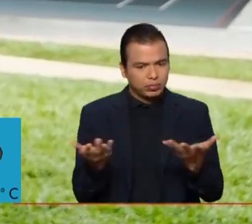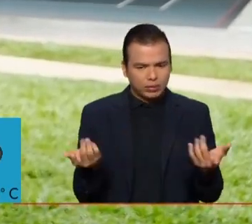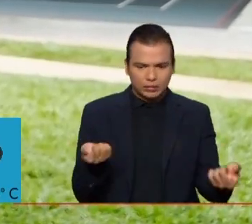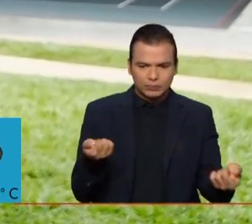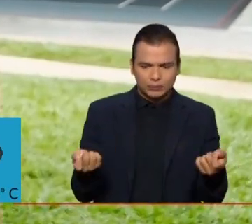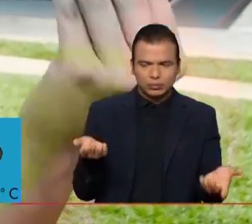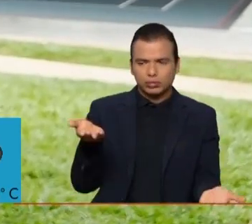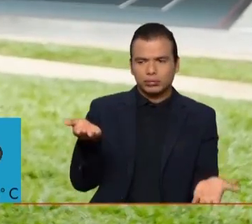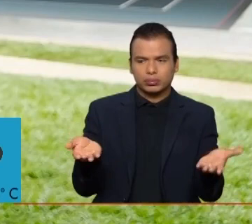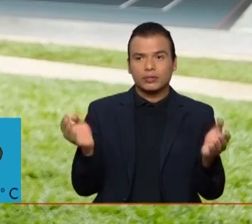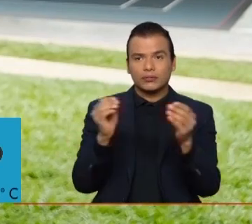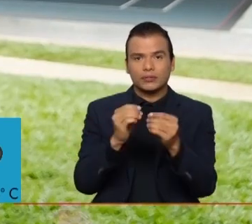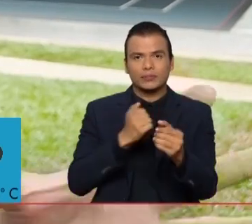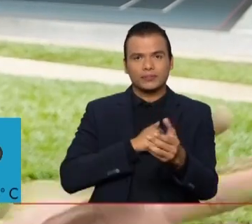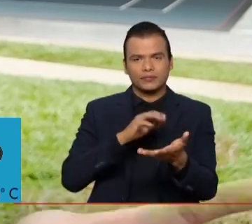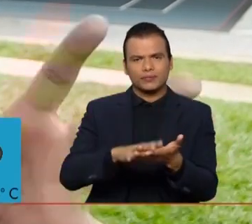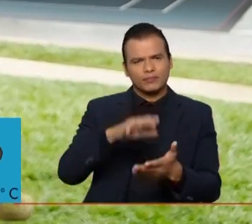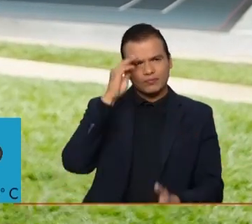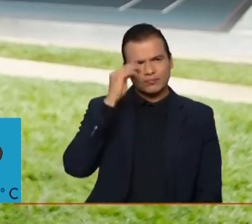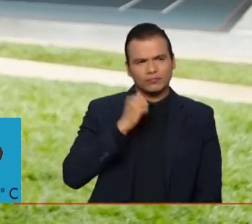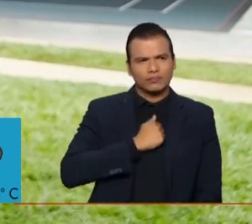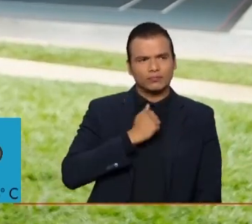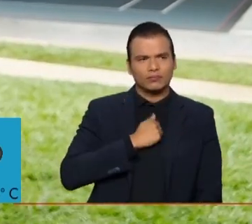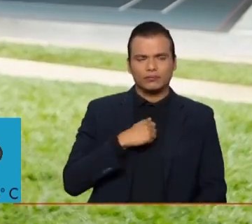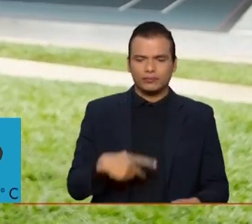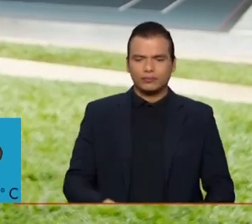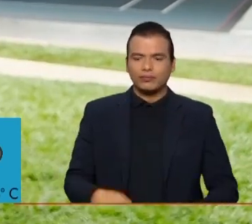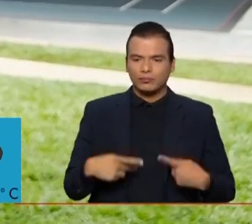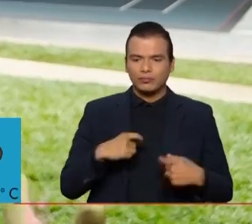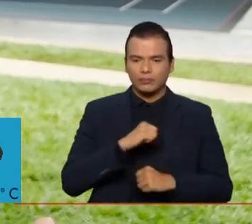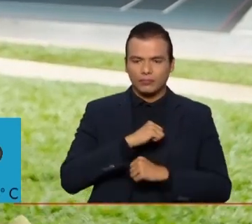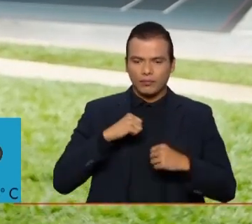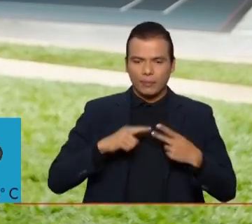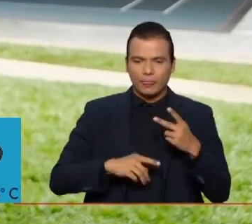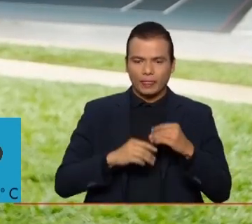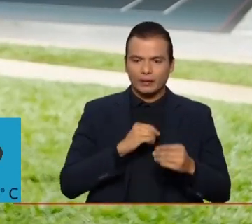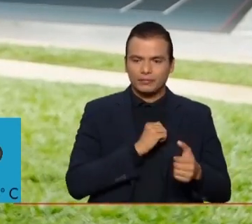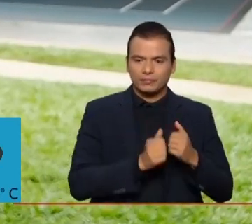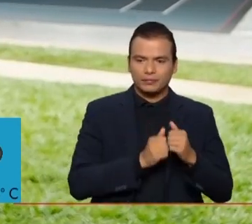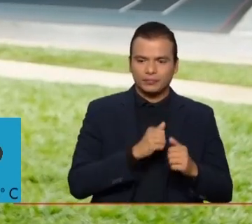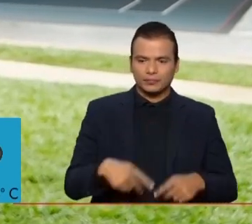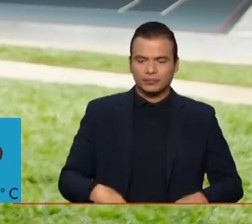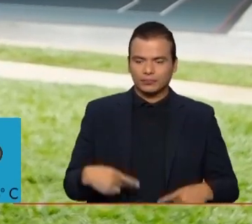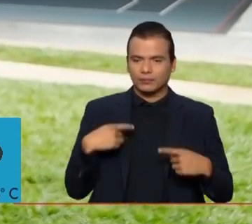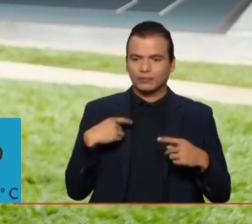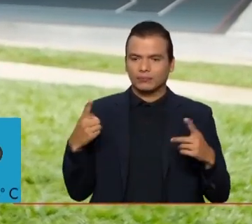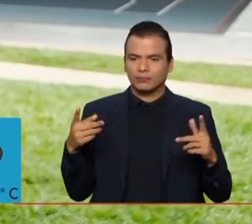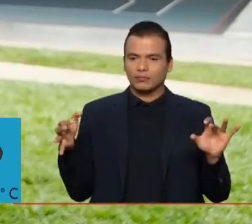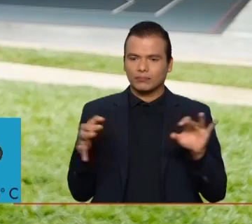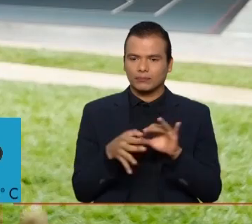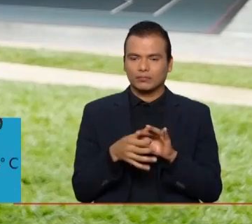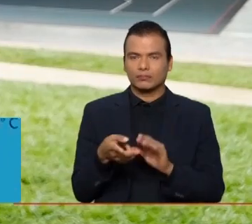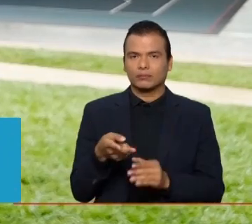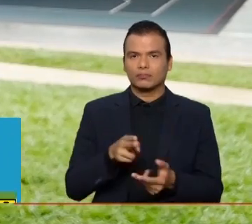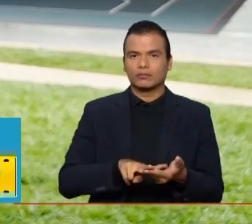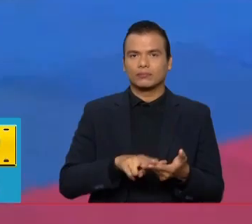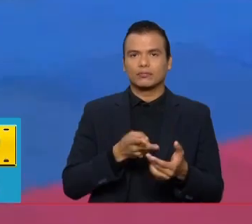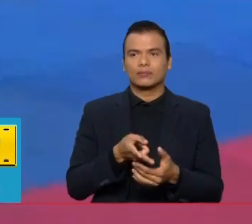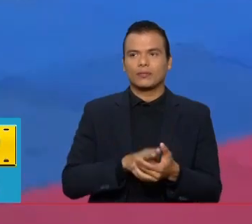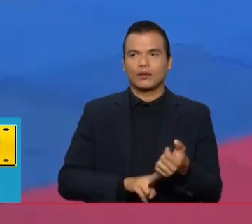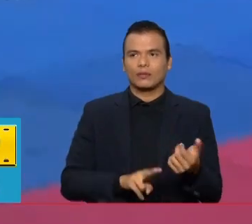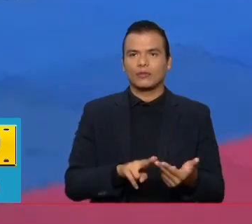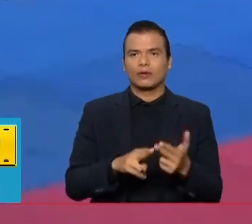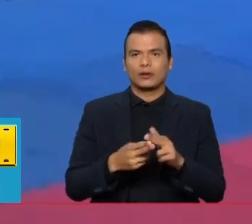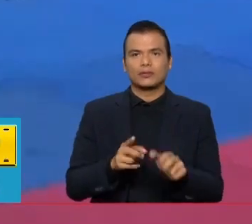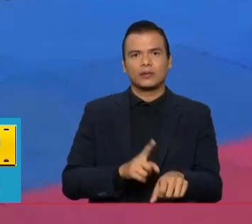ayuda mucho a cómo aprender a tener como mi vida personal y mi vida deportiva junta y darle como el tiempo que cada una necesita y así